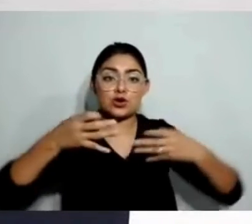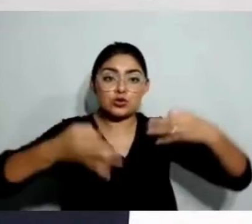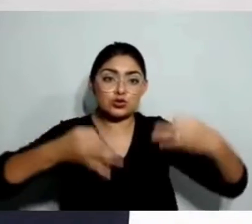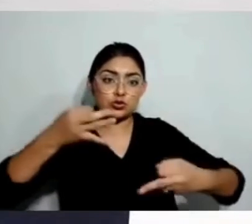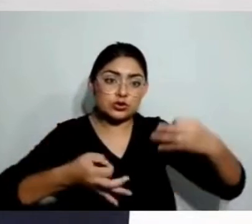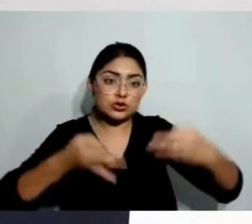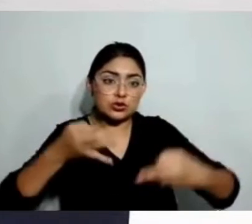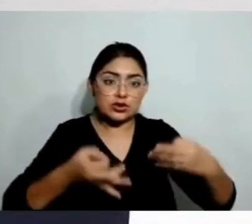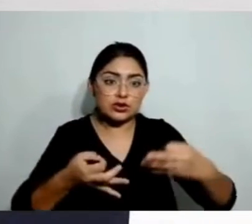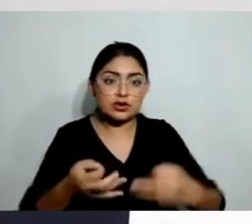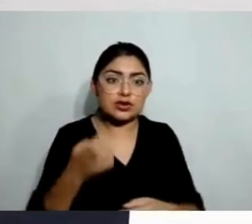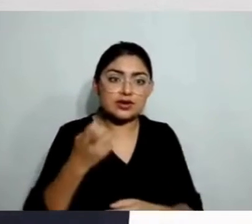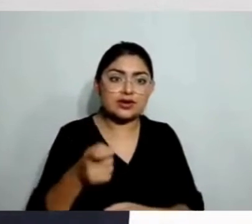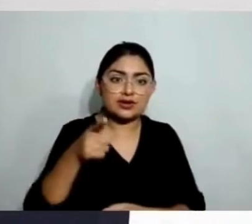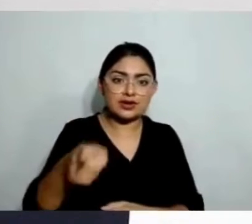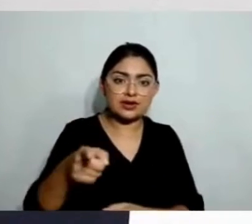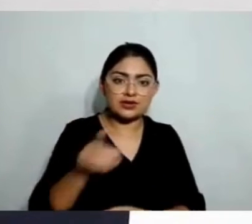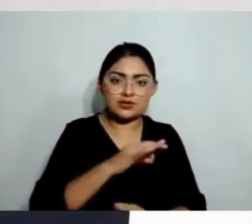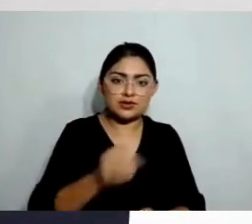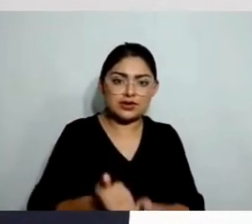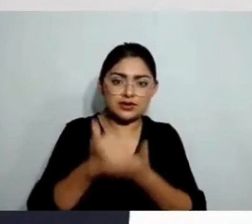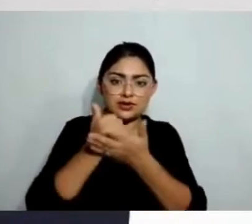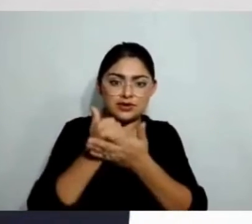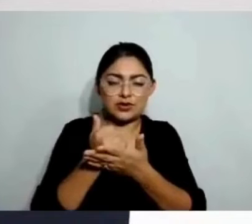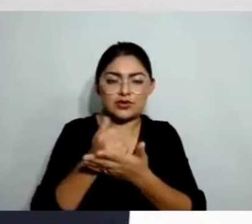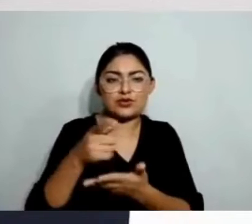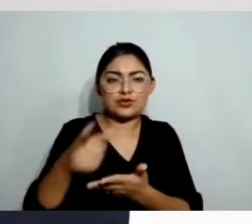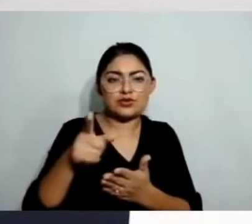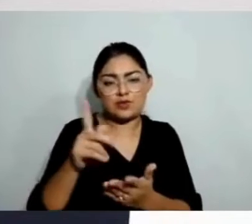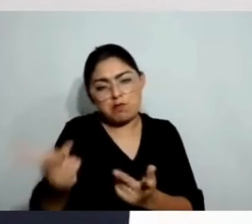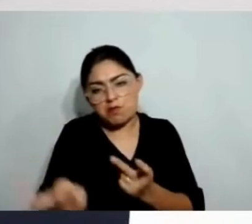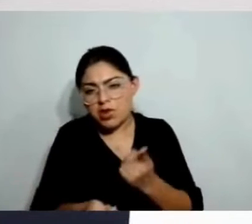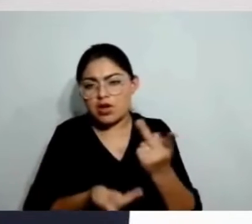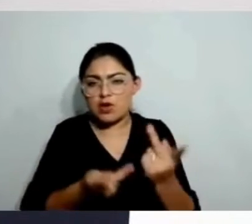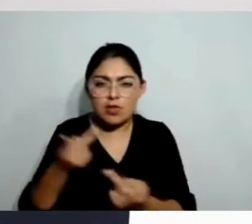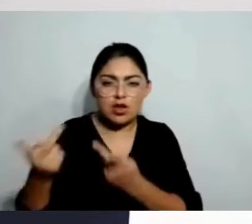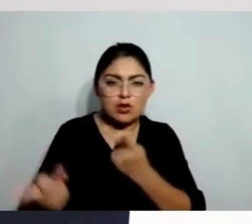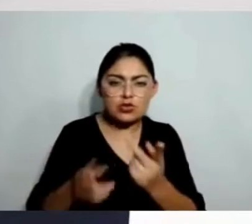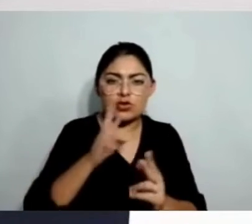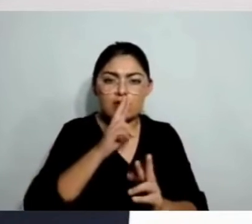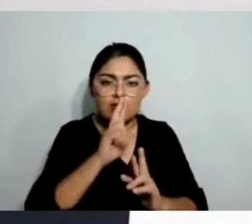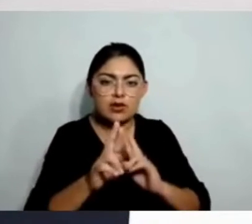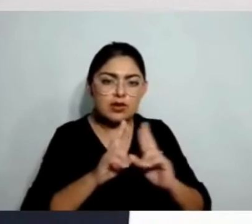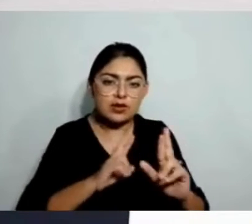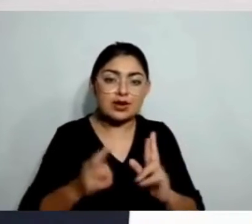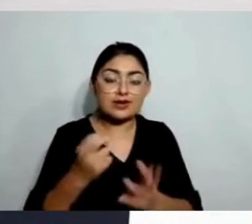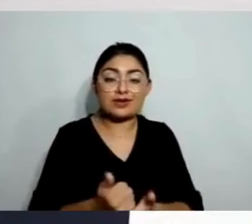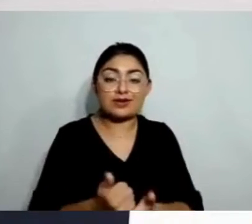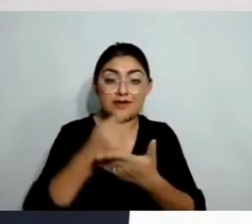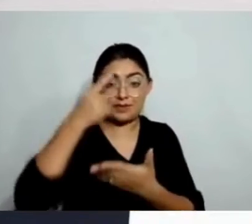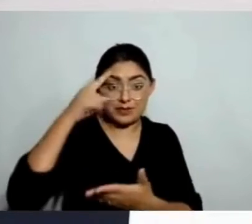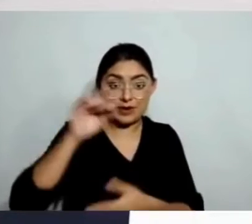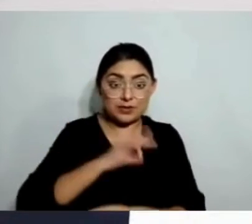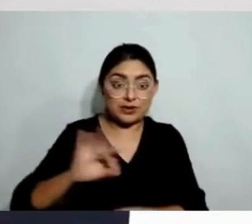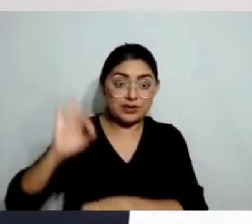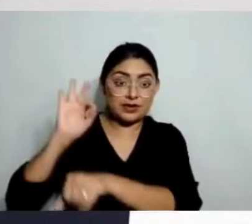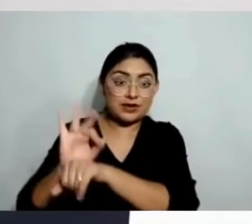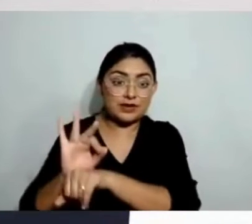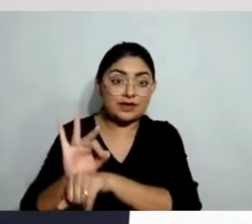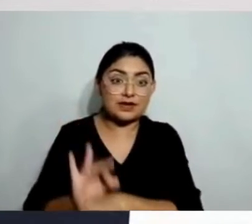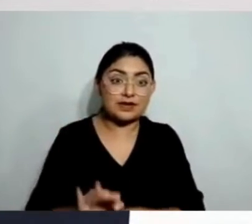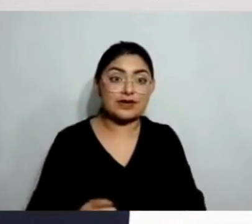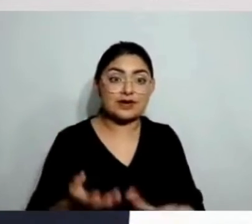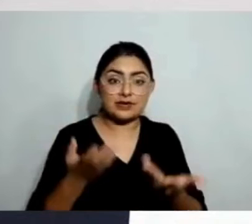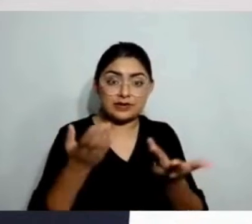llevándote con preguntas creo que lo hace que sea un material que sea fundamental para la defensa y que puede construir un elemento indispensable al